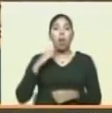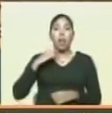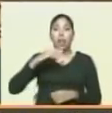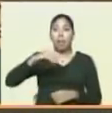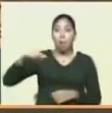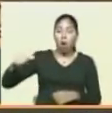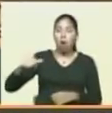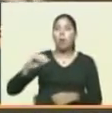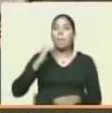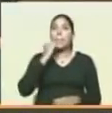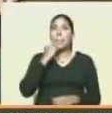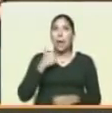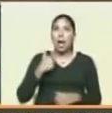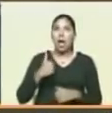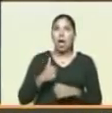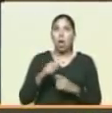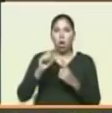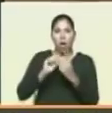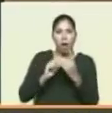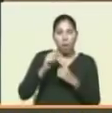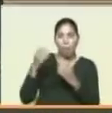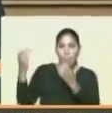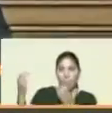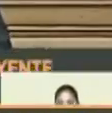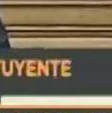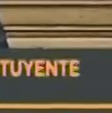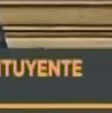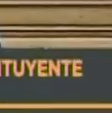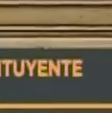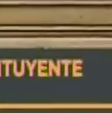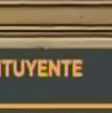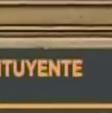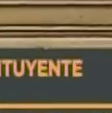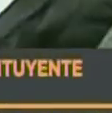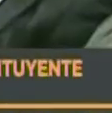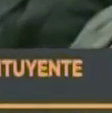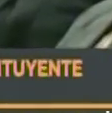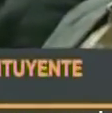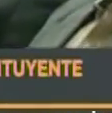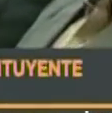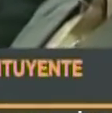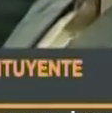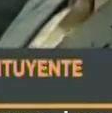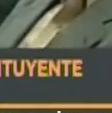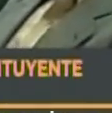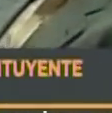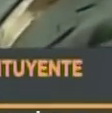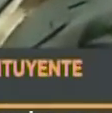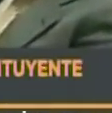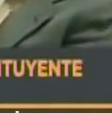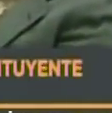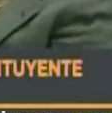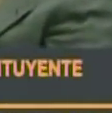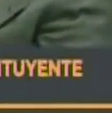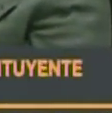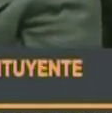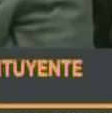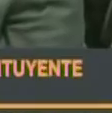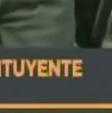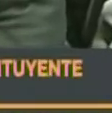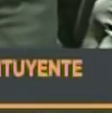mango, el cambur, la parchita, la guanábana, la lechosa, la sábila.